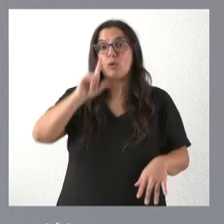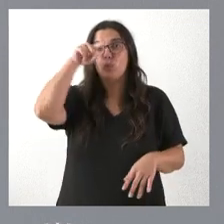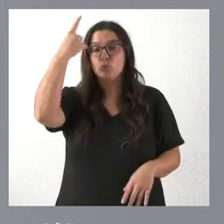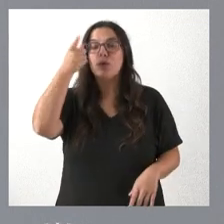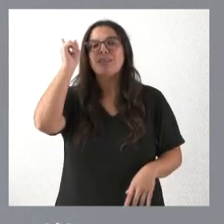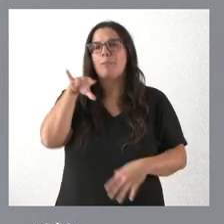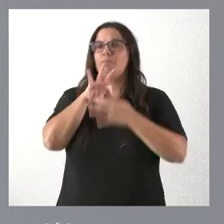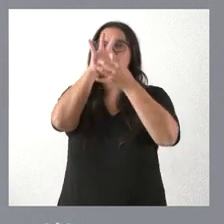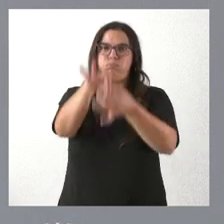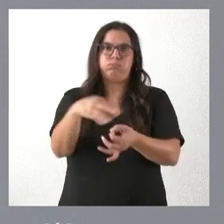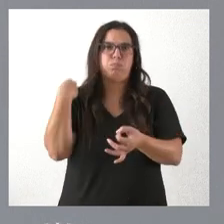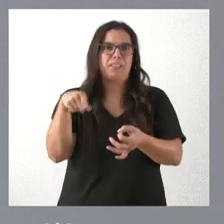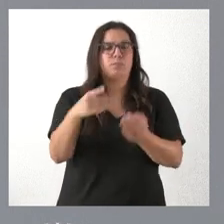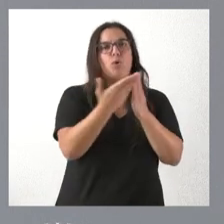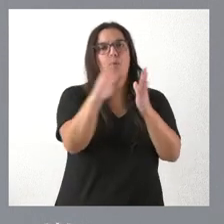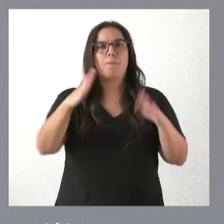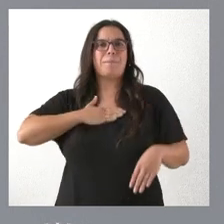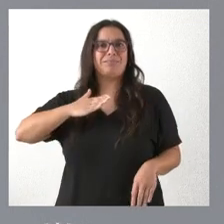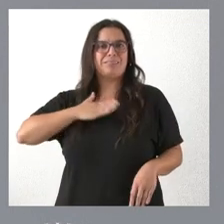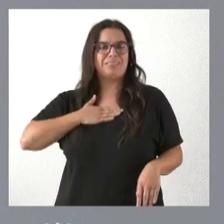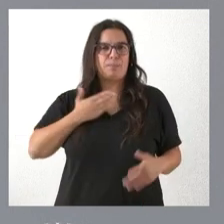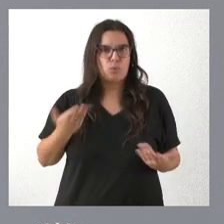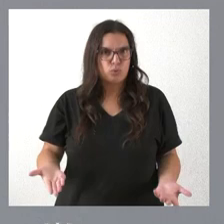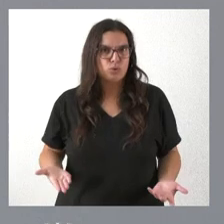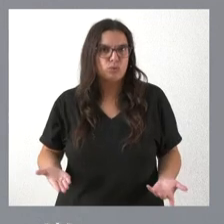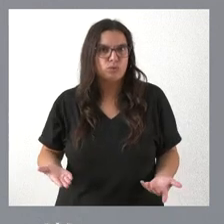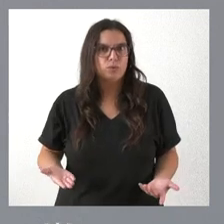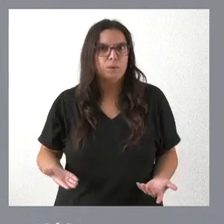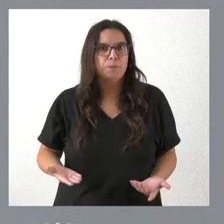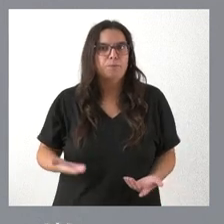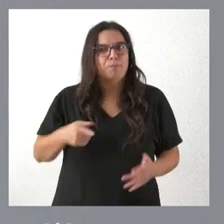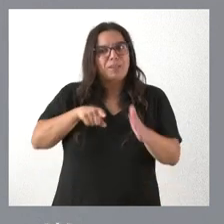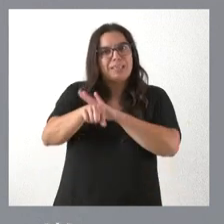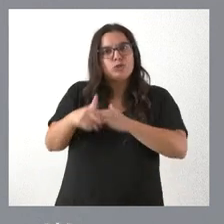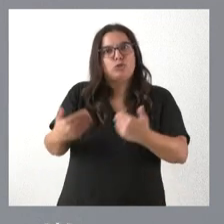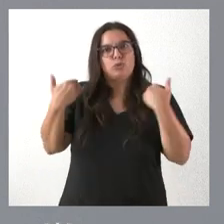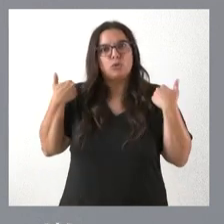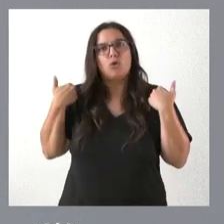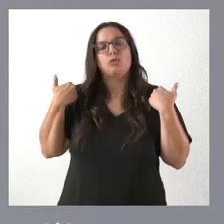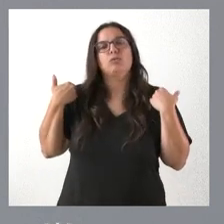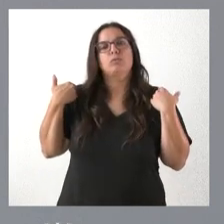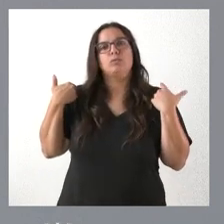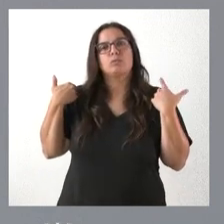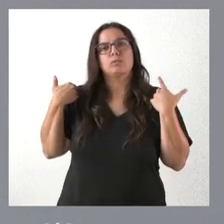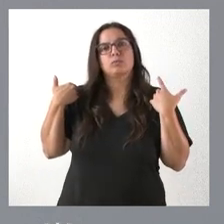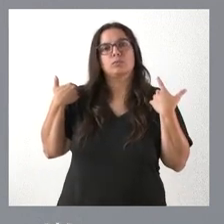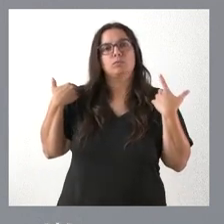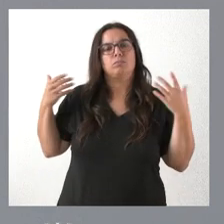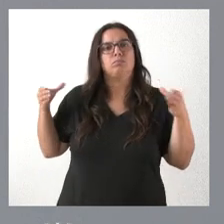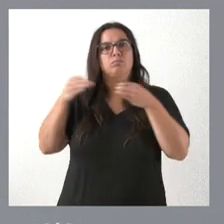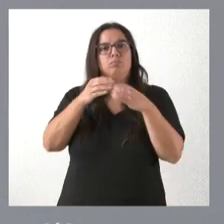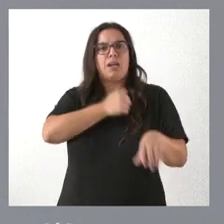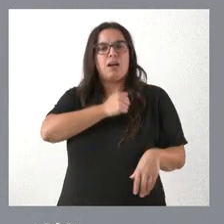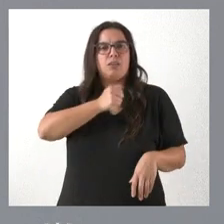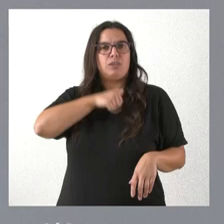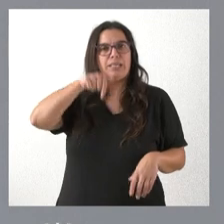está vinculado a ese patrimonio que gestiona las diócesis de la Iglesia Católica